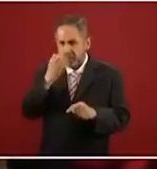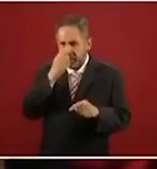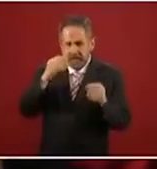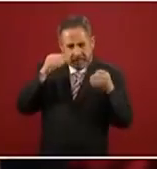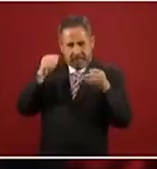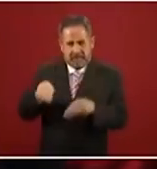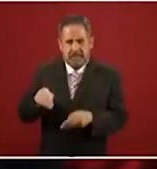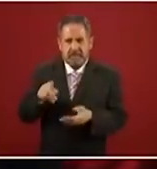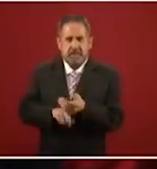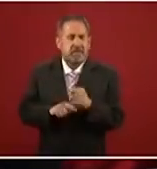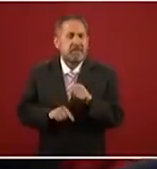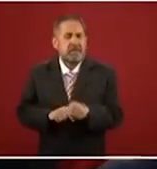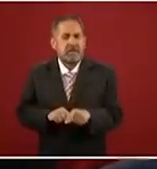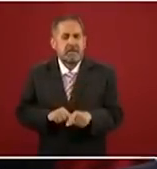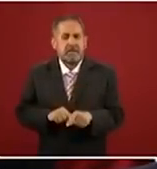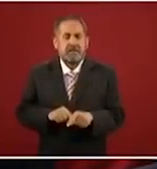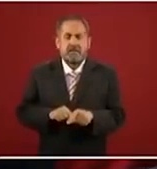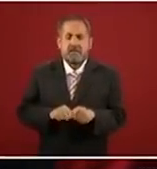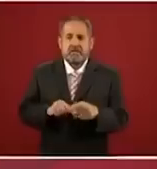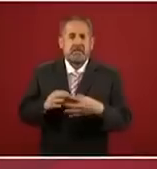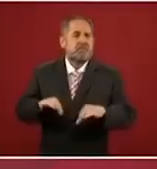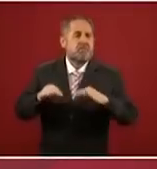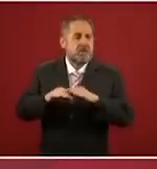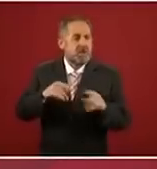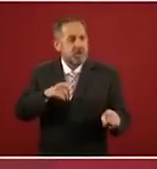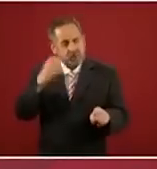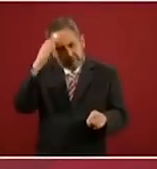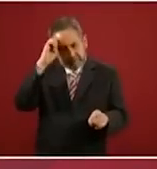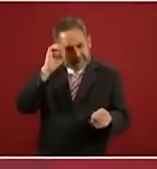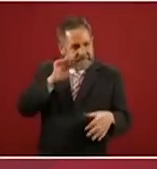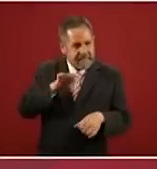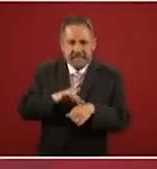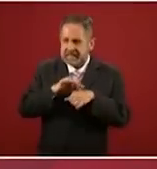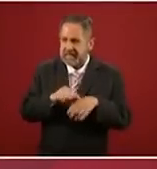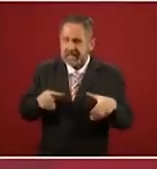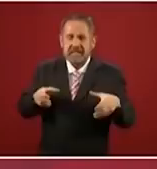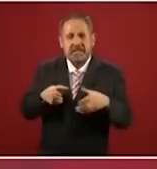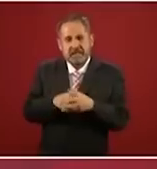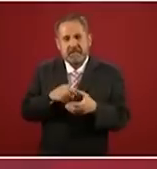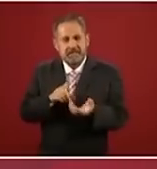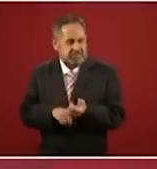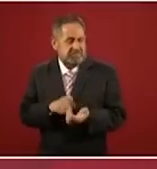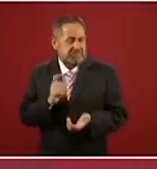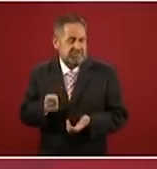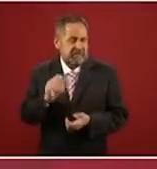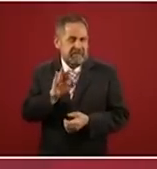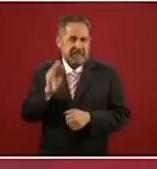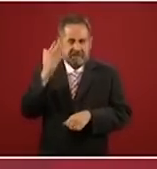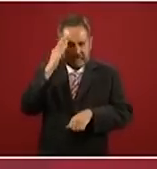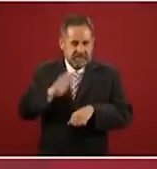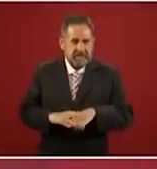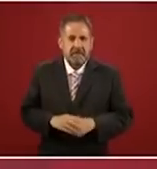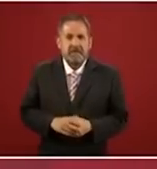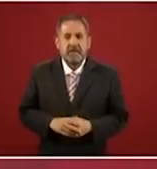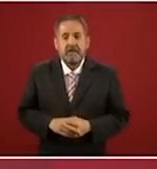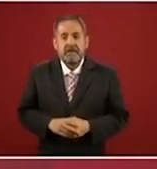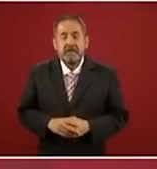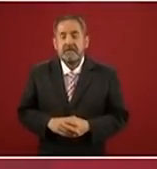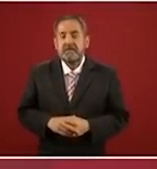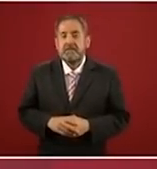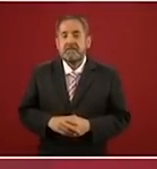que serían más que tareas experiencias alrededor de estas fechas muchas veces se habla